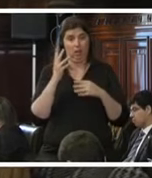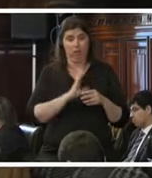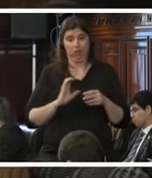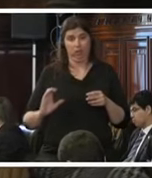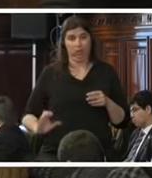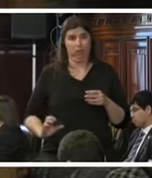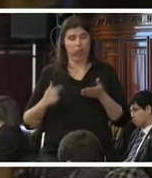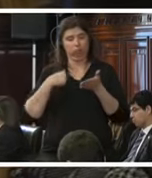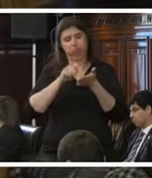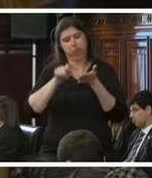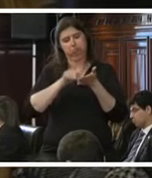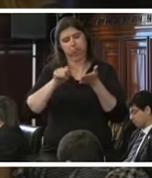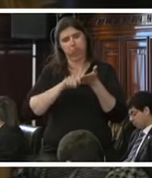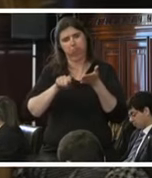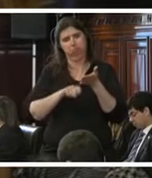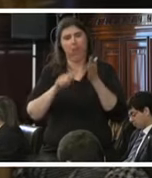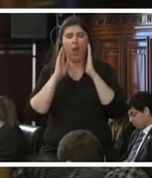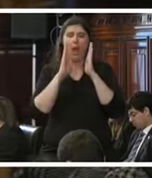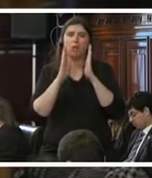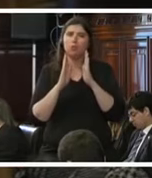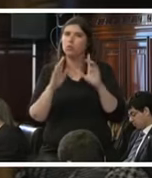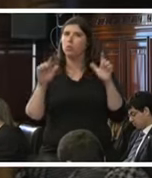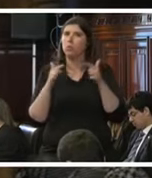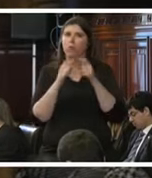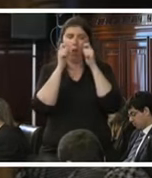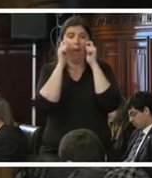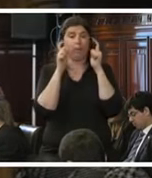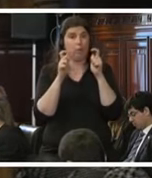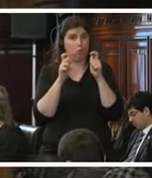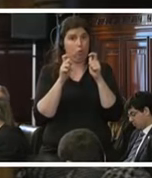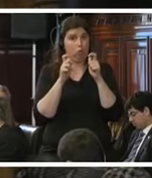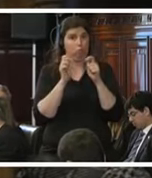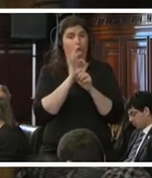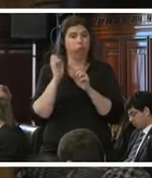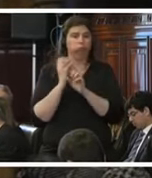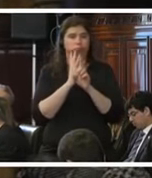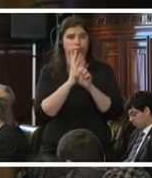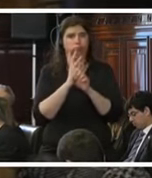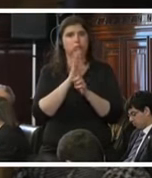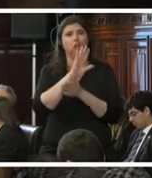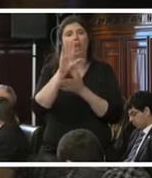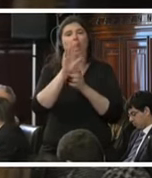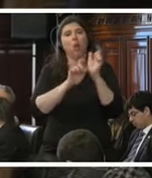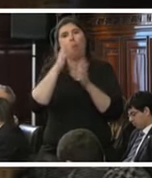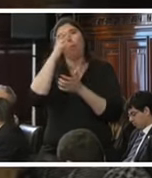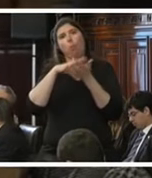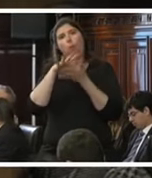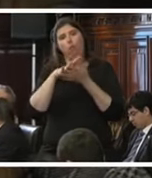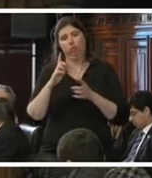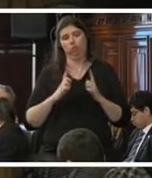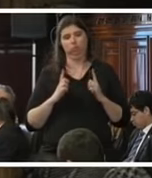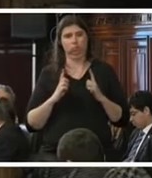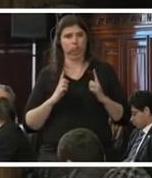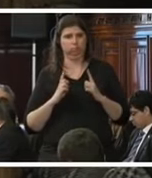nota de los casos que no han recibido la atención o persecución eficaz que la ciudadanía espera, por lo que a modo